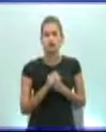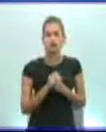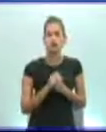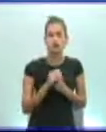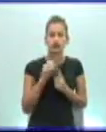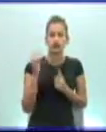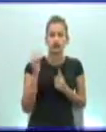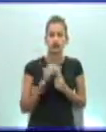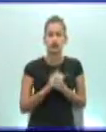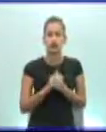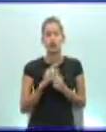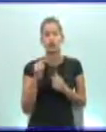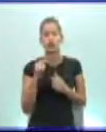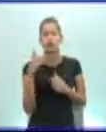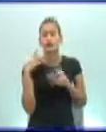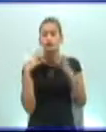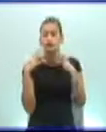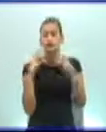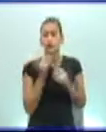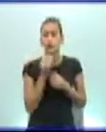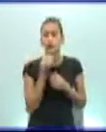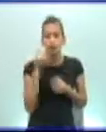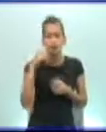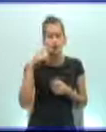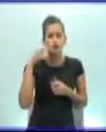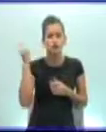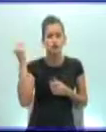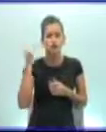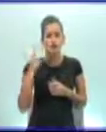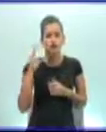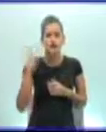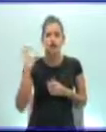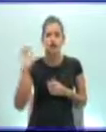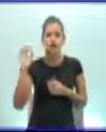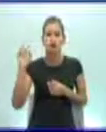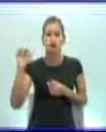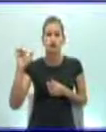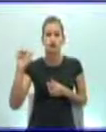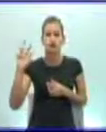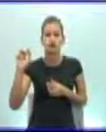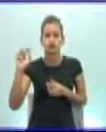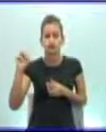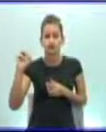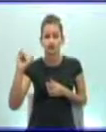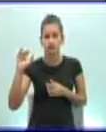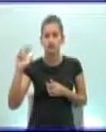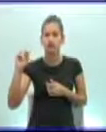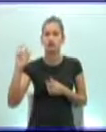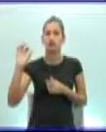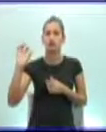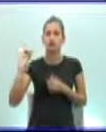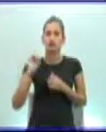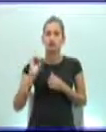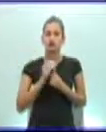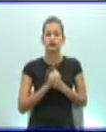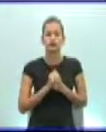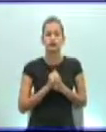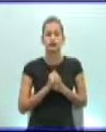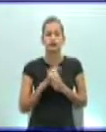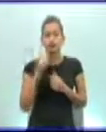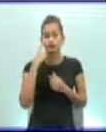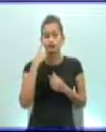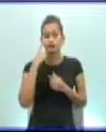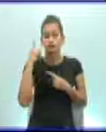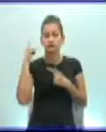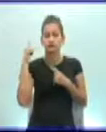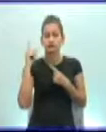para hallar el dominio de una expresión. Vamos a ver esta y con esto despedimos porque, bueno, ya el tiempo se nos agota. Vamos a ver, tenemos un denominador que